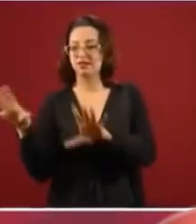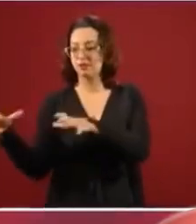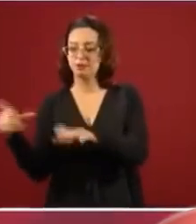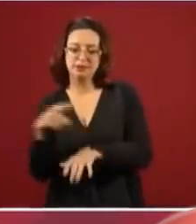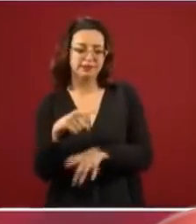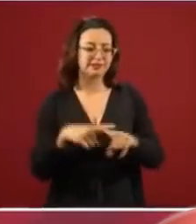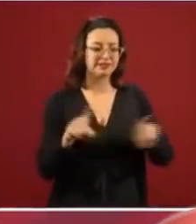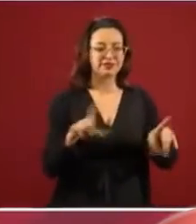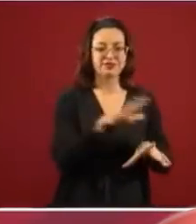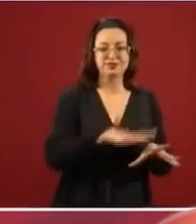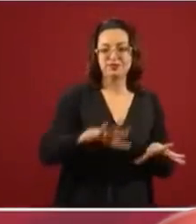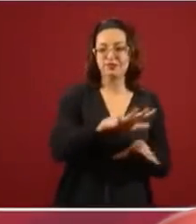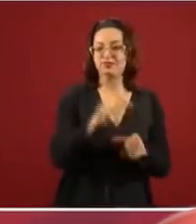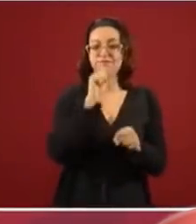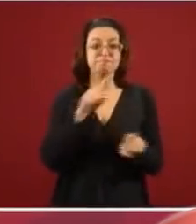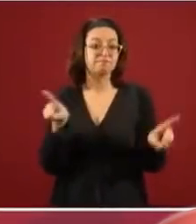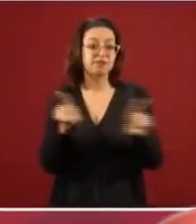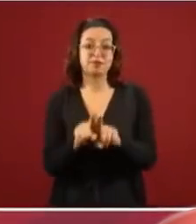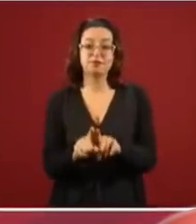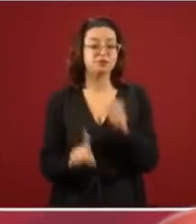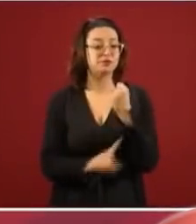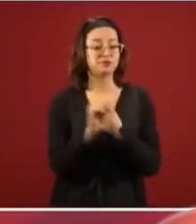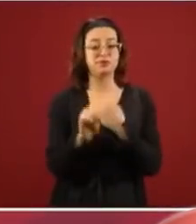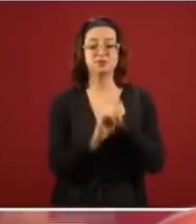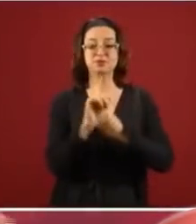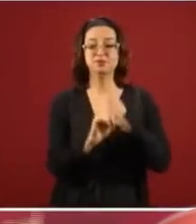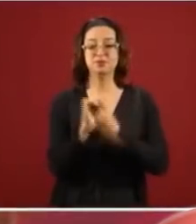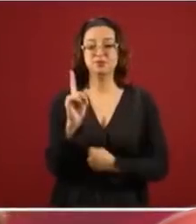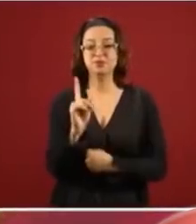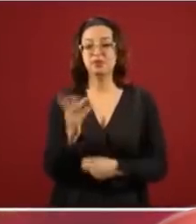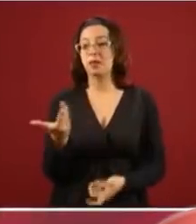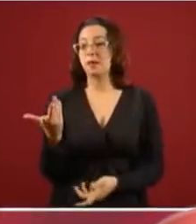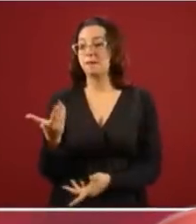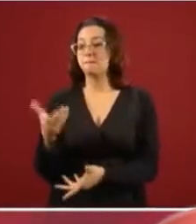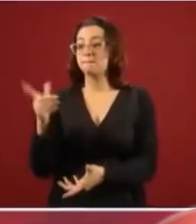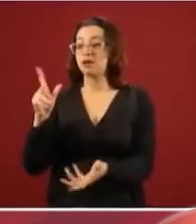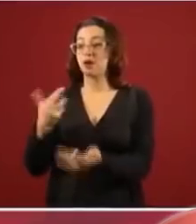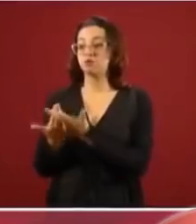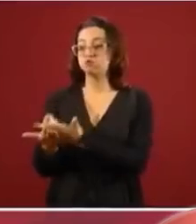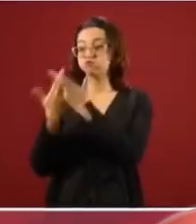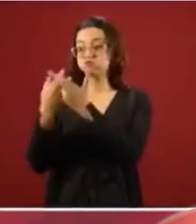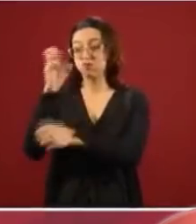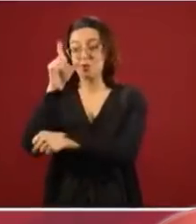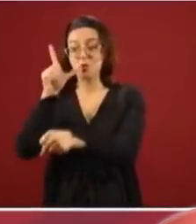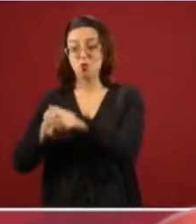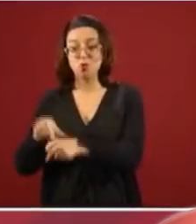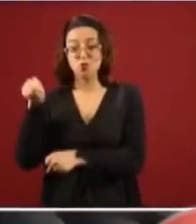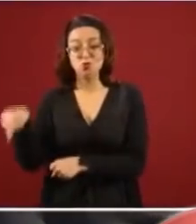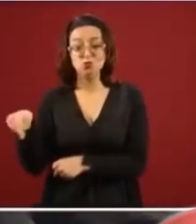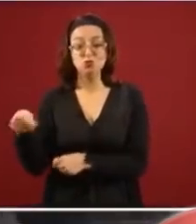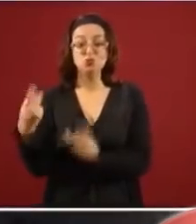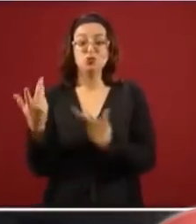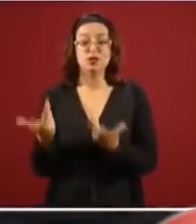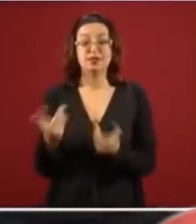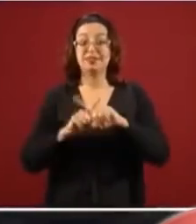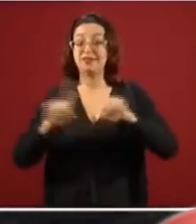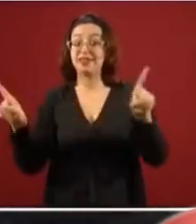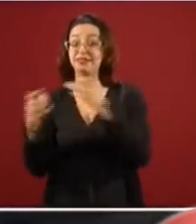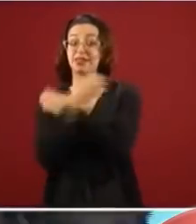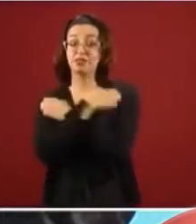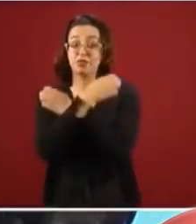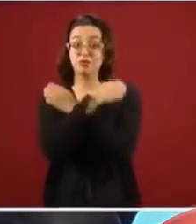las mismas causas. A más cultura, que no es educación,